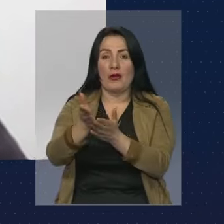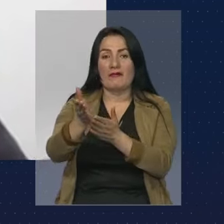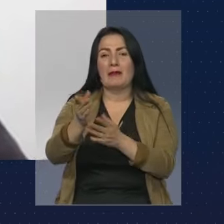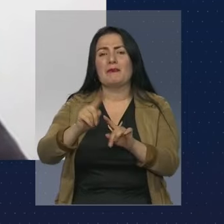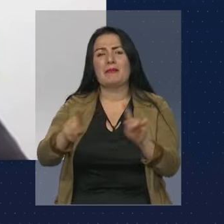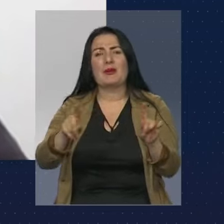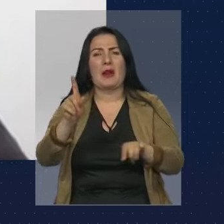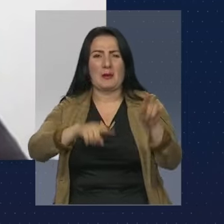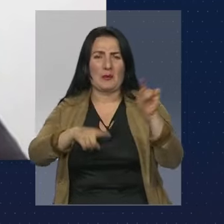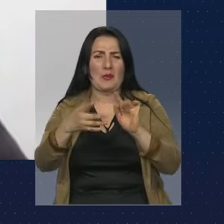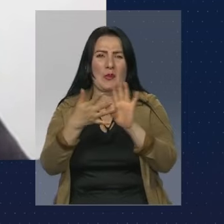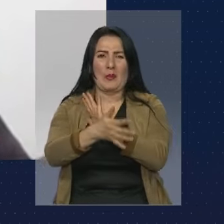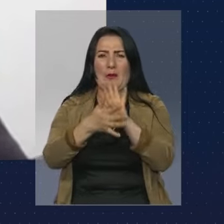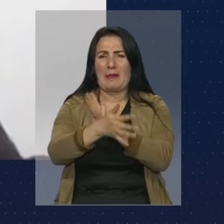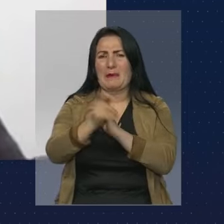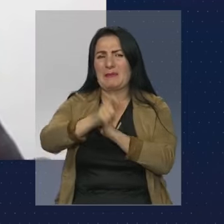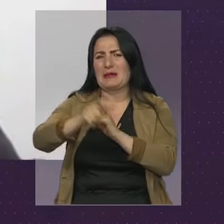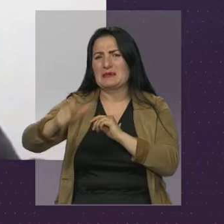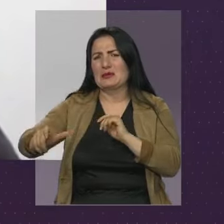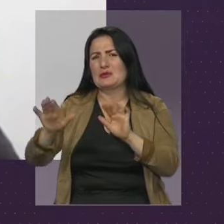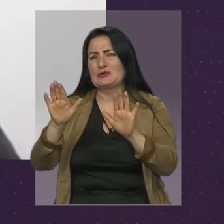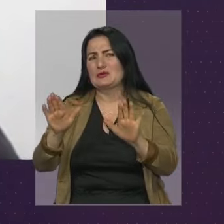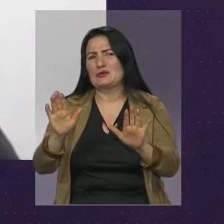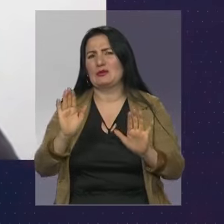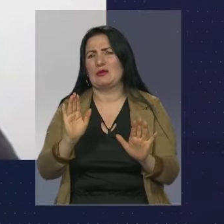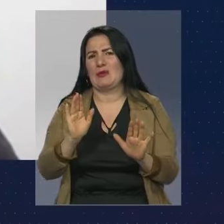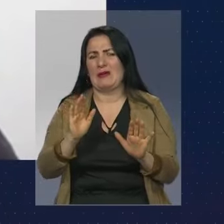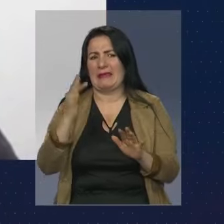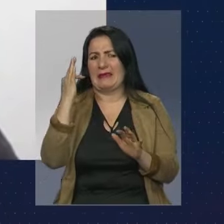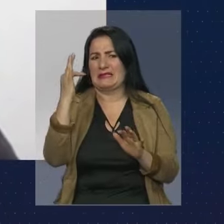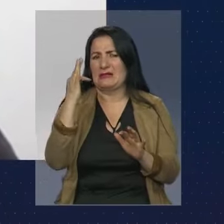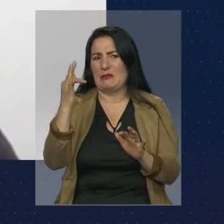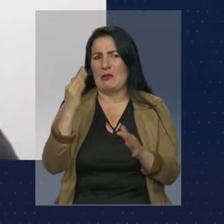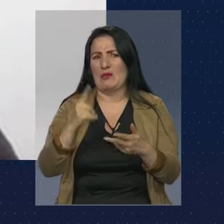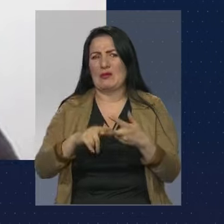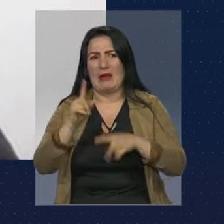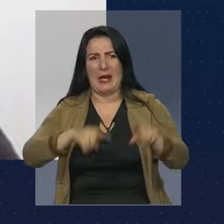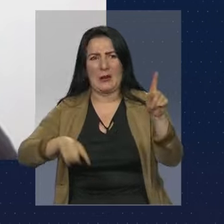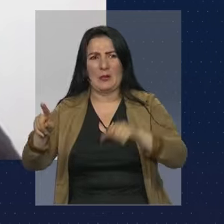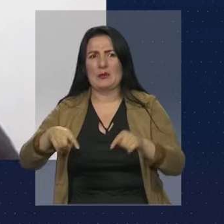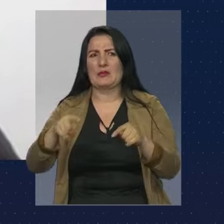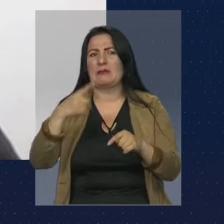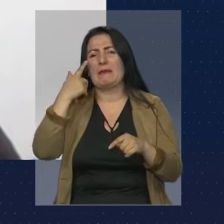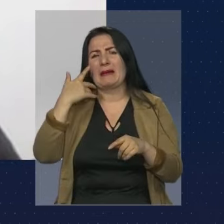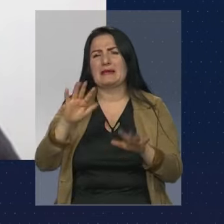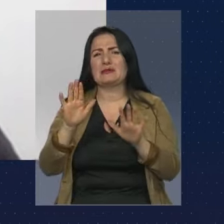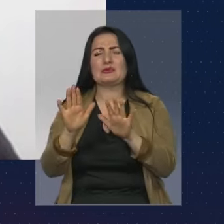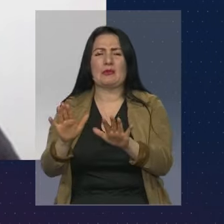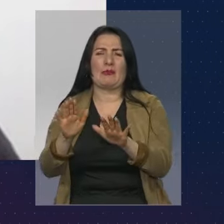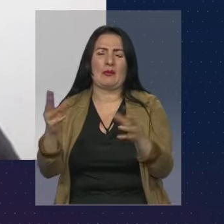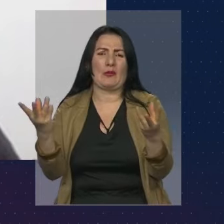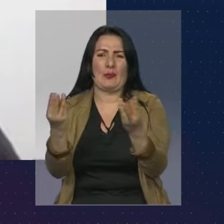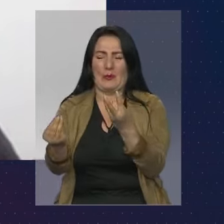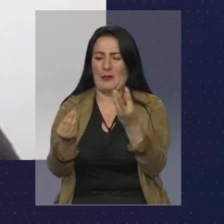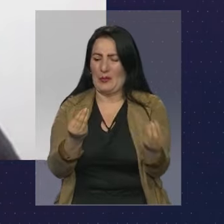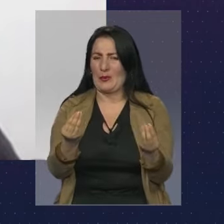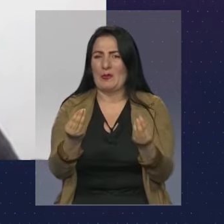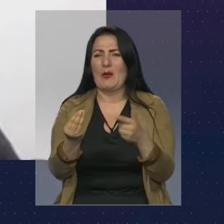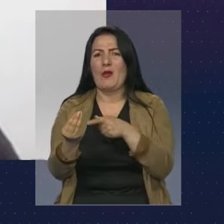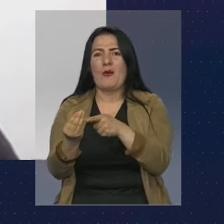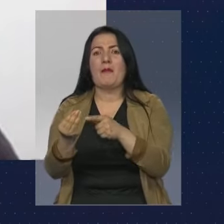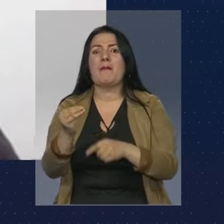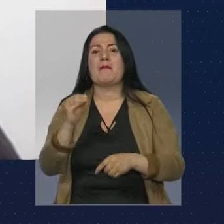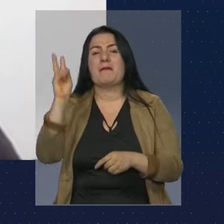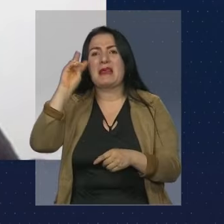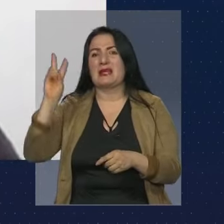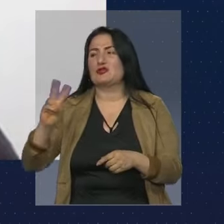tienen reportes más de bandas que, de acuerdo a testimonios de algunos de los habitantes, son bandas compuestas por